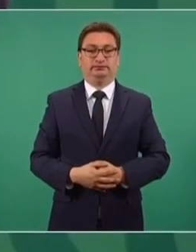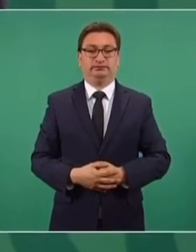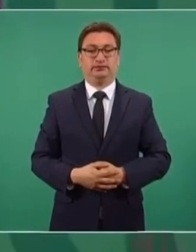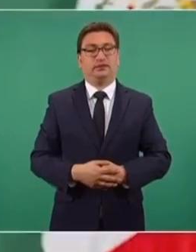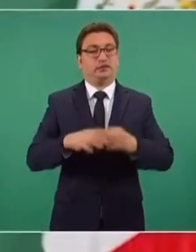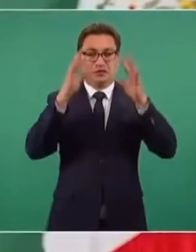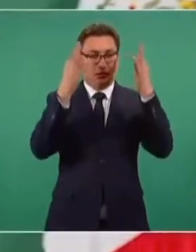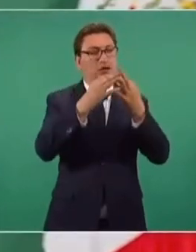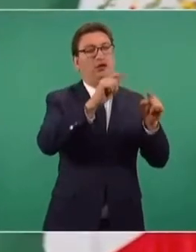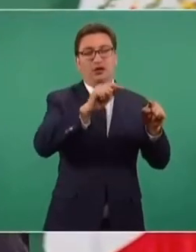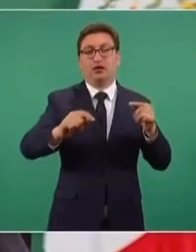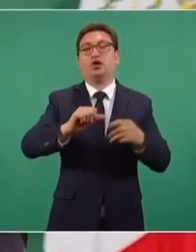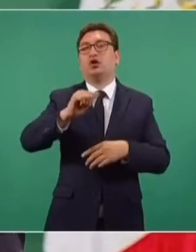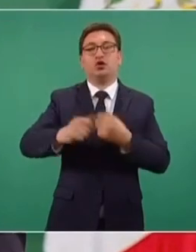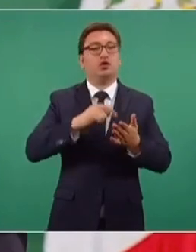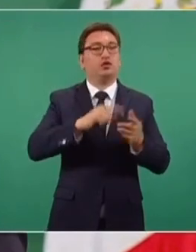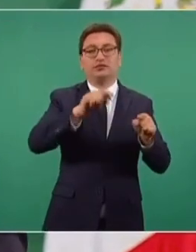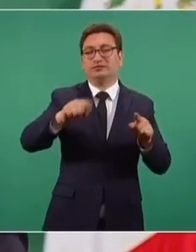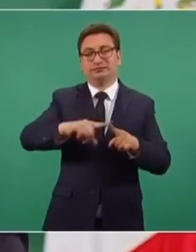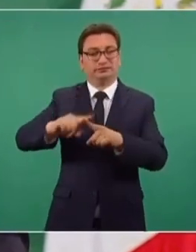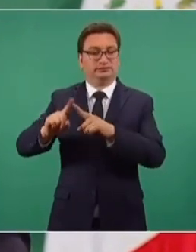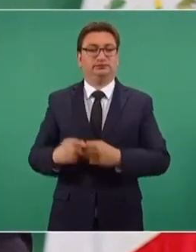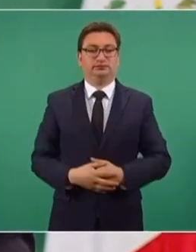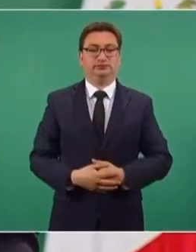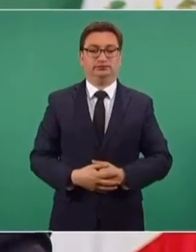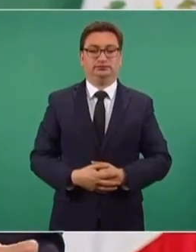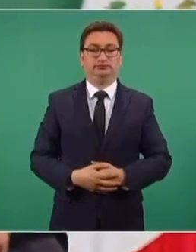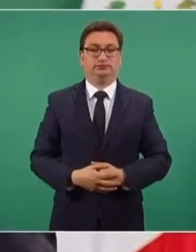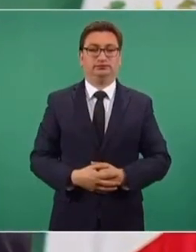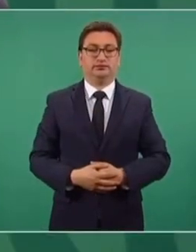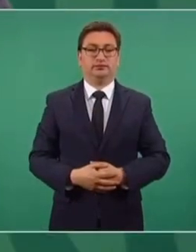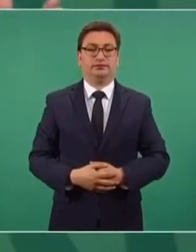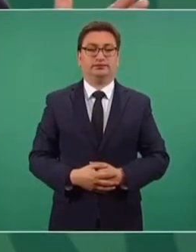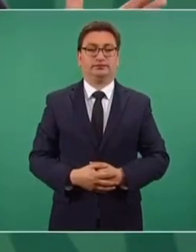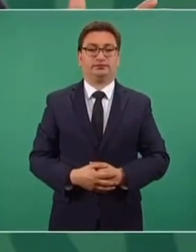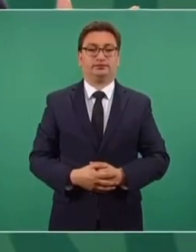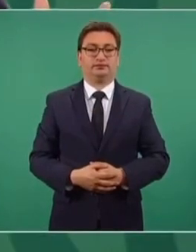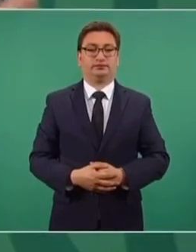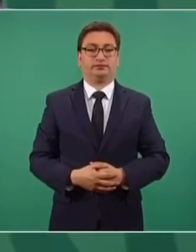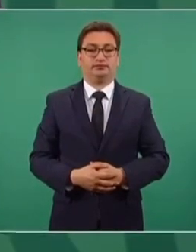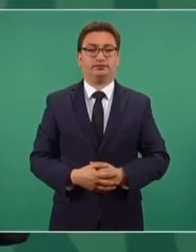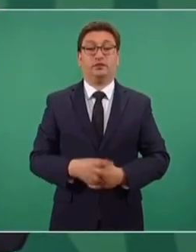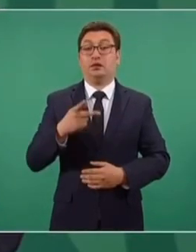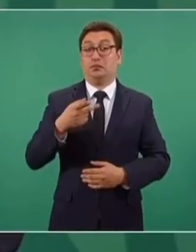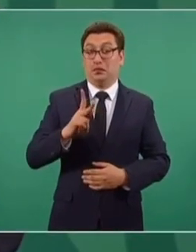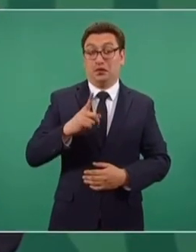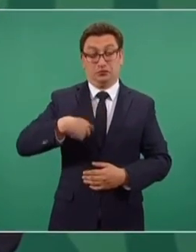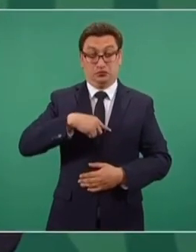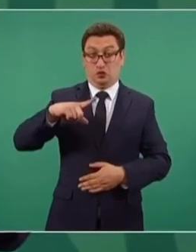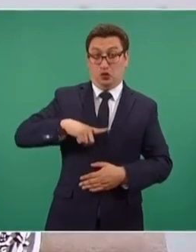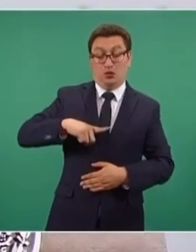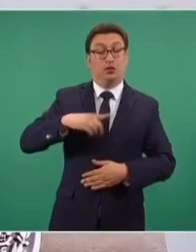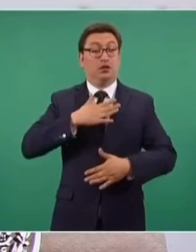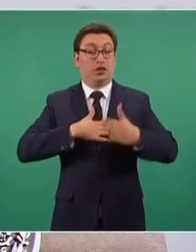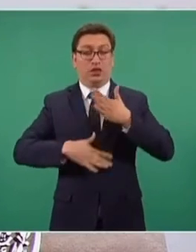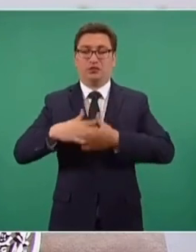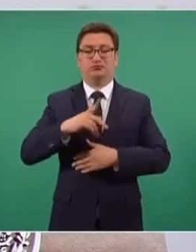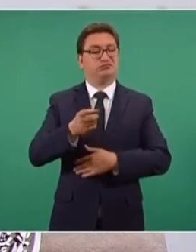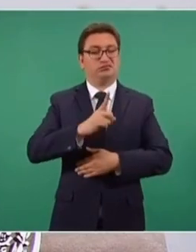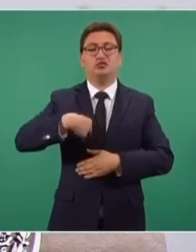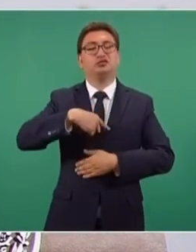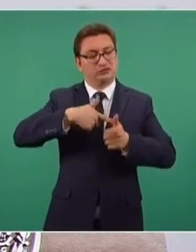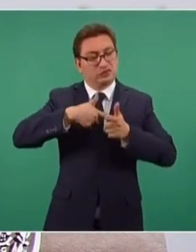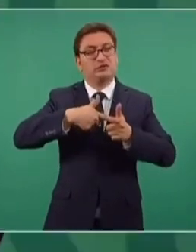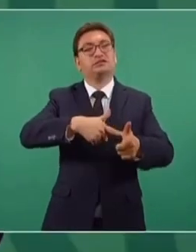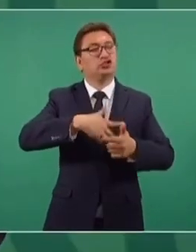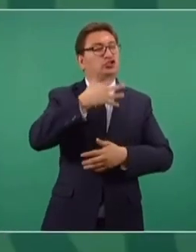en aduanas y así en otras partes del gobierno. Pero todo depende de que no nos cansemos, que sigamos